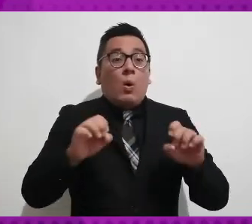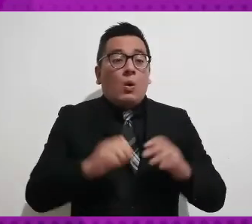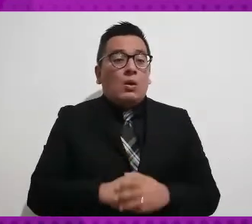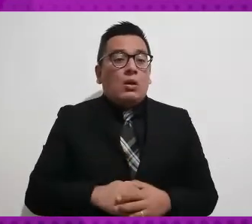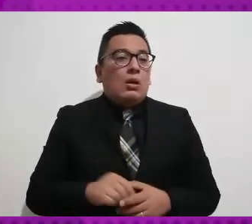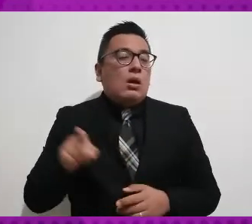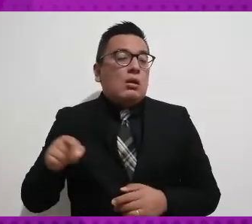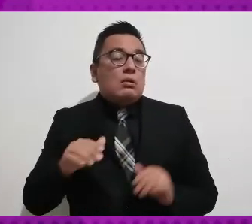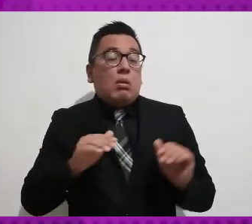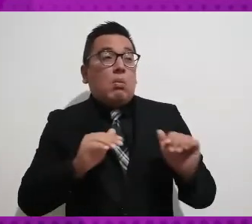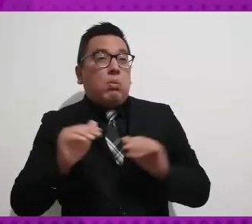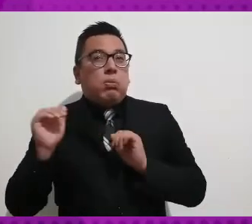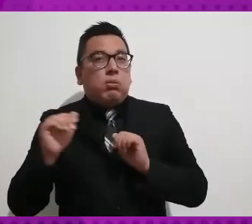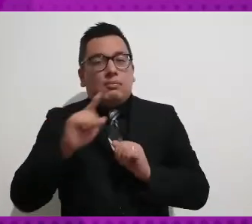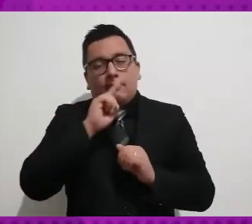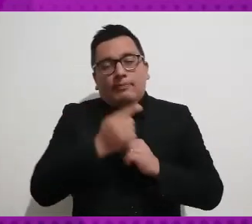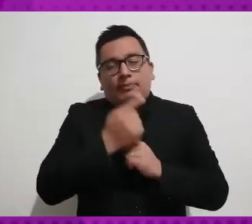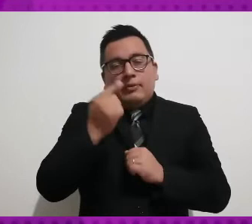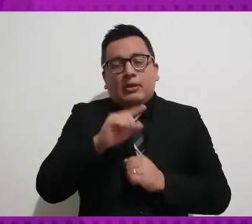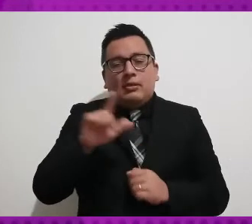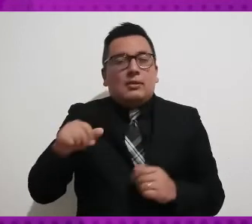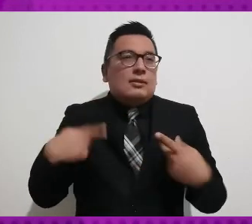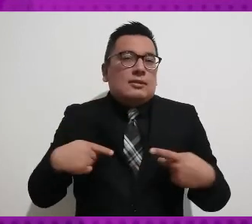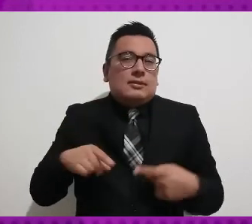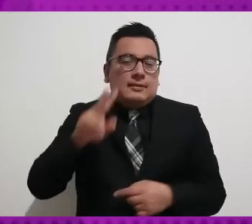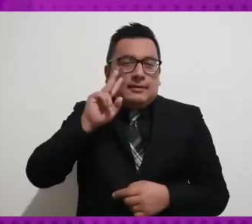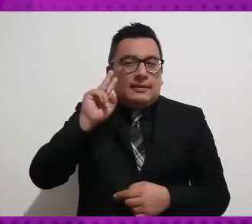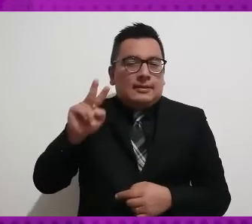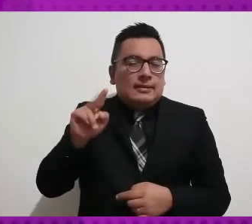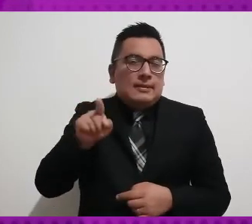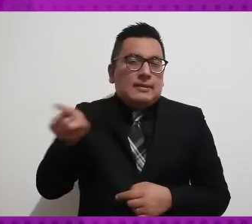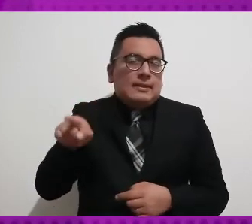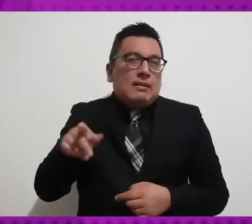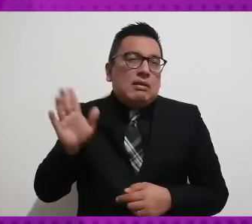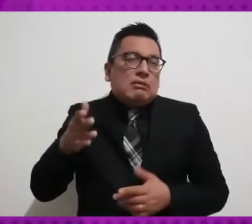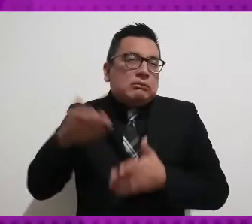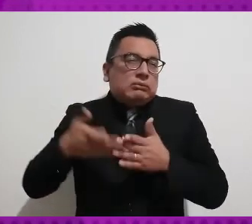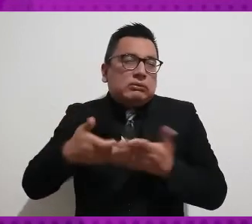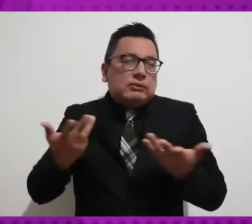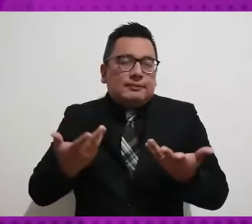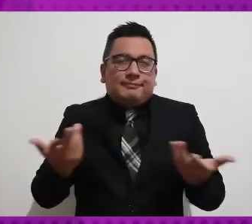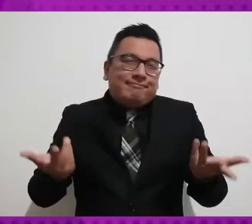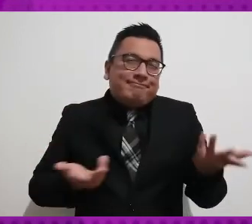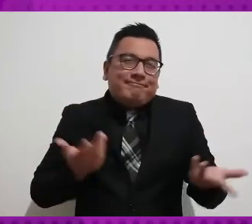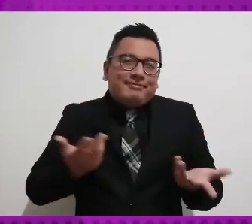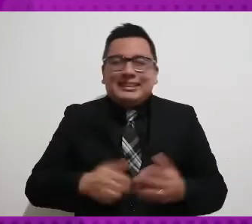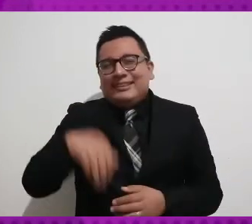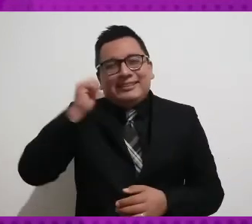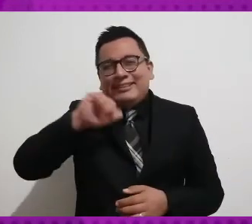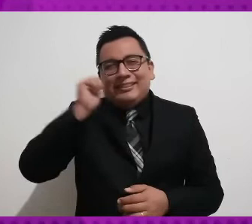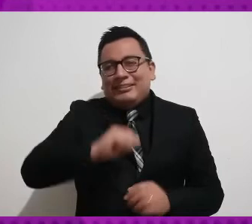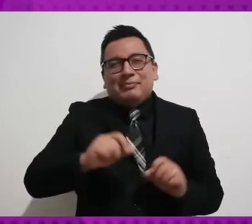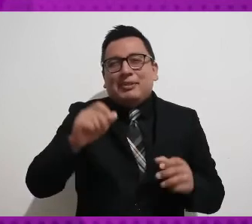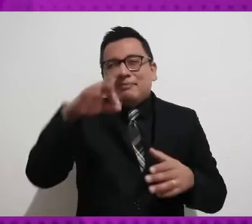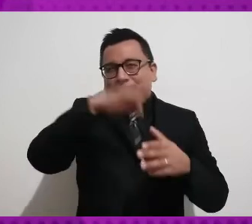dando información suficiente. Y eso es casuístico, es proceso con proceso. Pero creo que lo